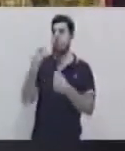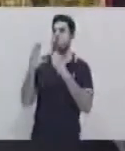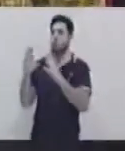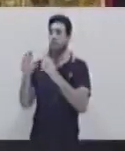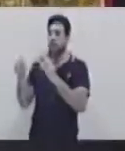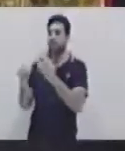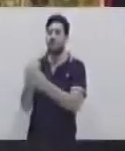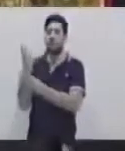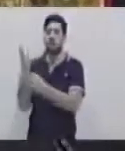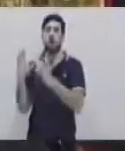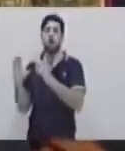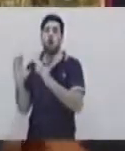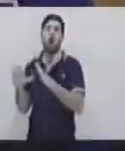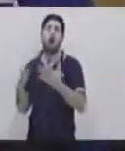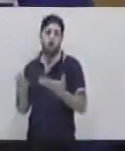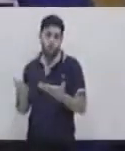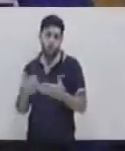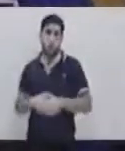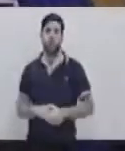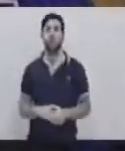para cuidar a las plantas?